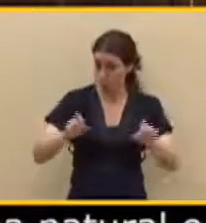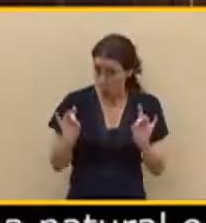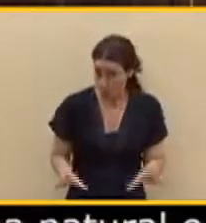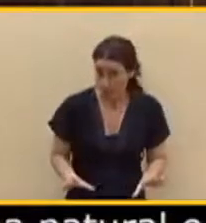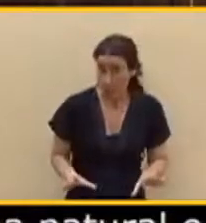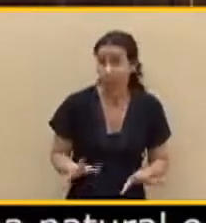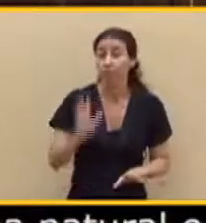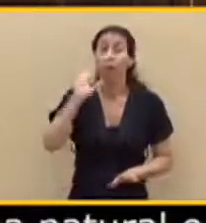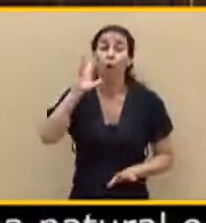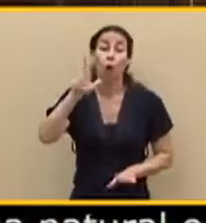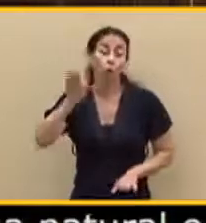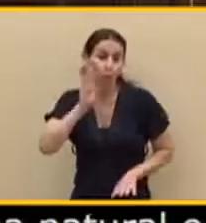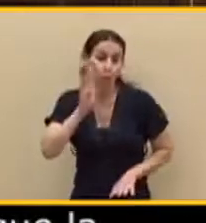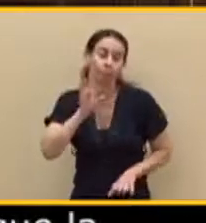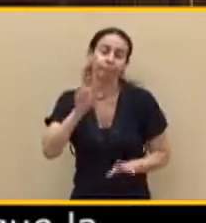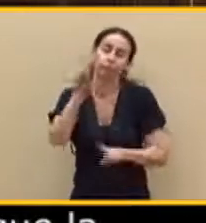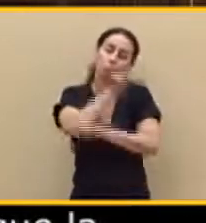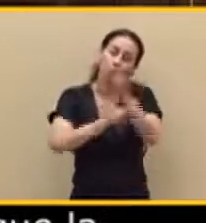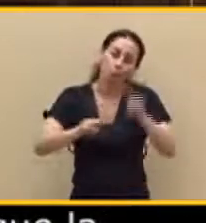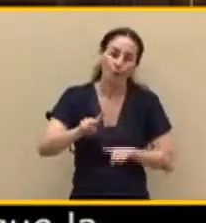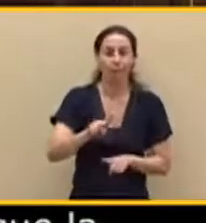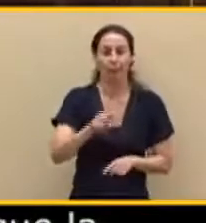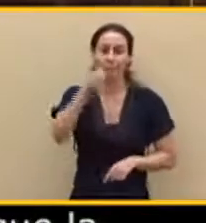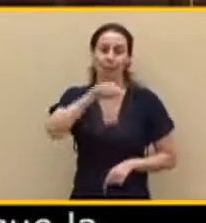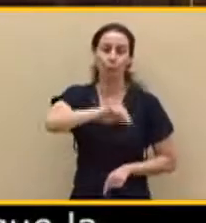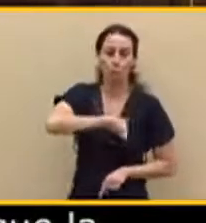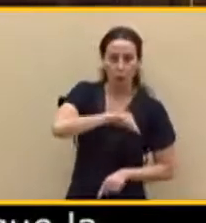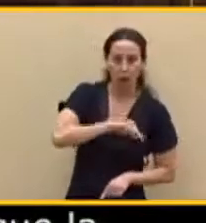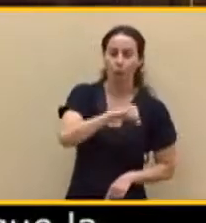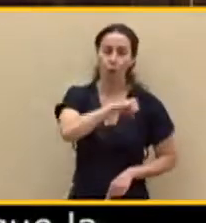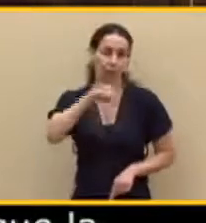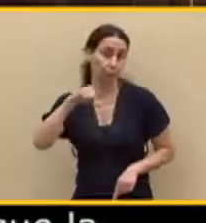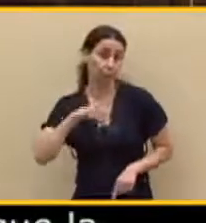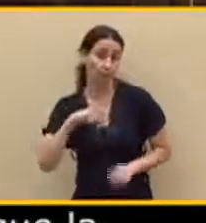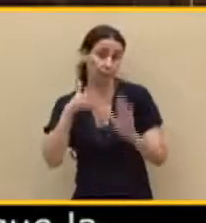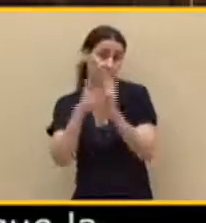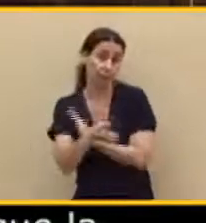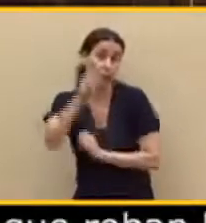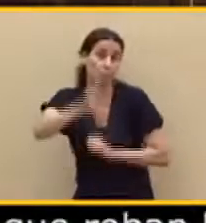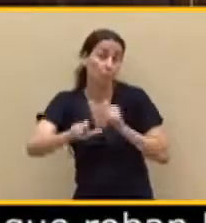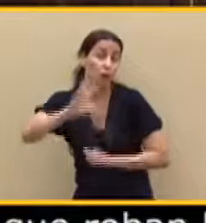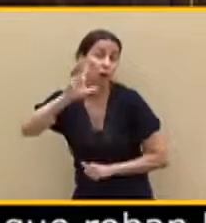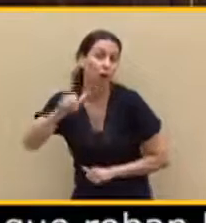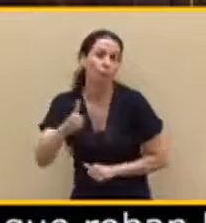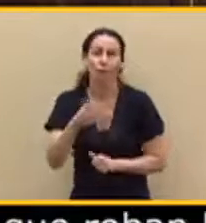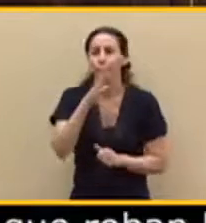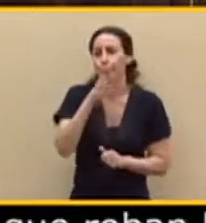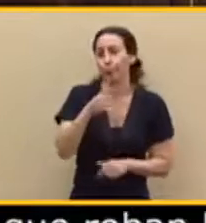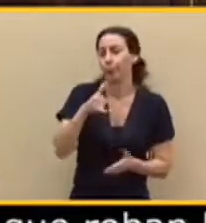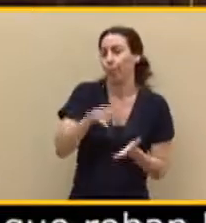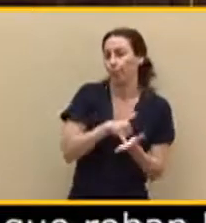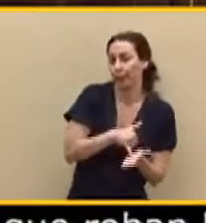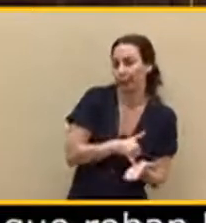moral e individual, o sea, que roban las personas maleducadas, con una moralidad débil o con pocos escrúpulos. Pero no,